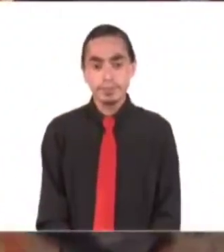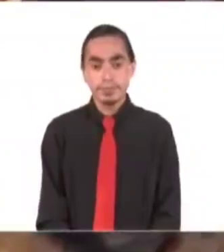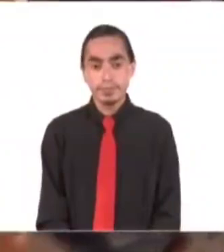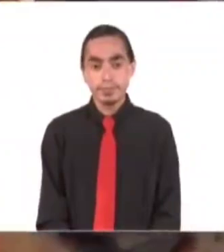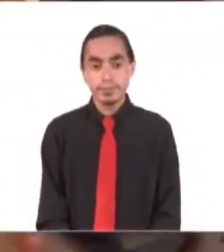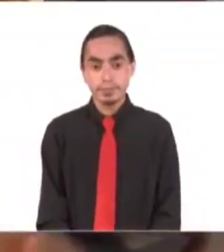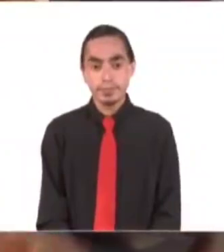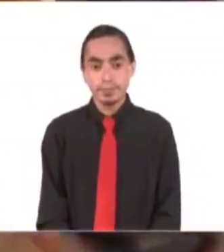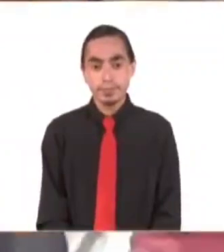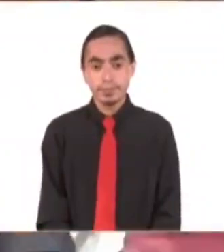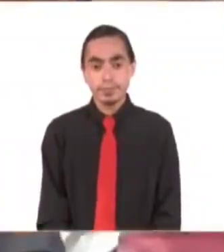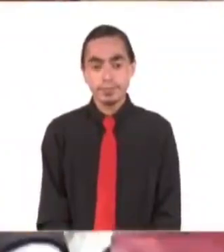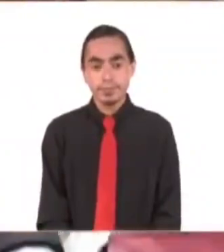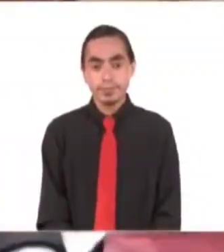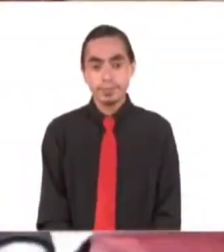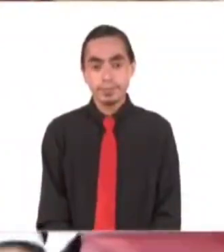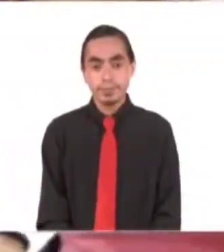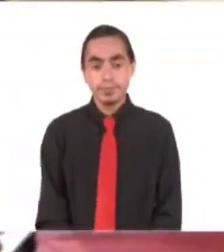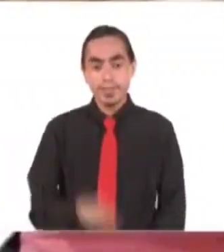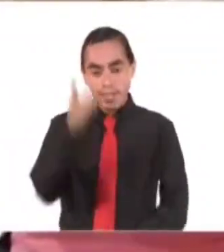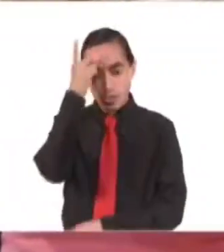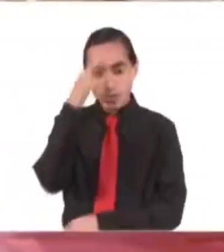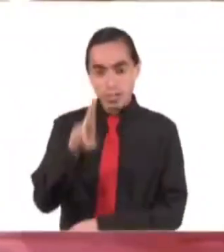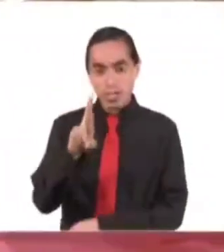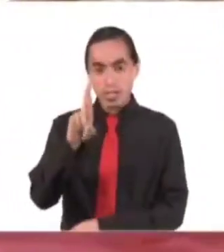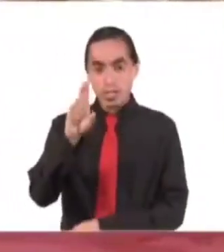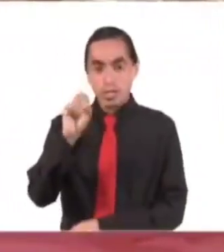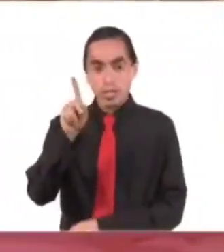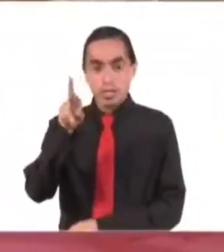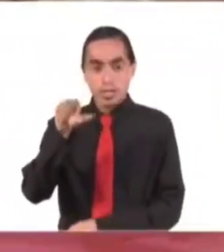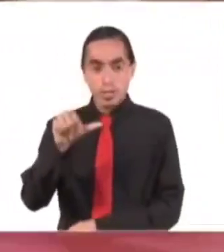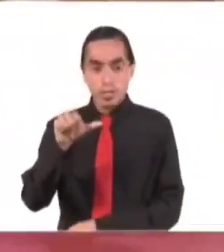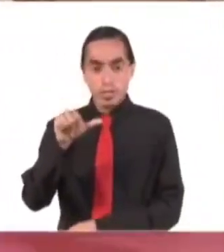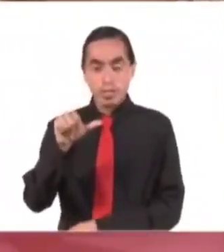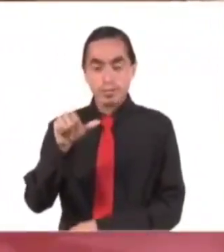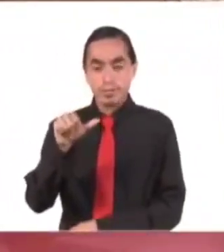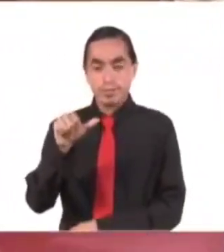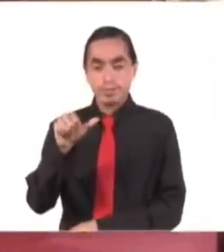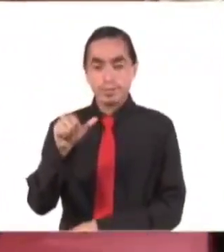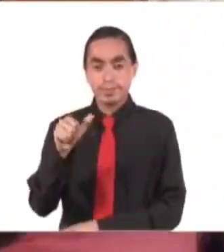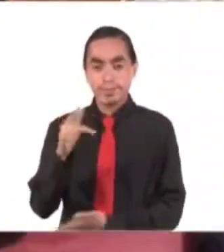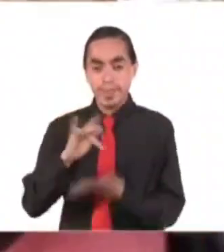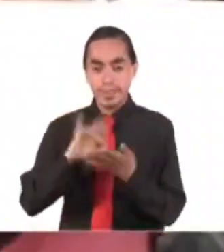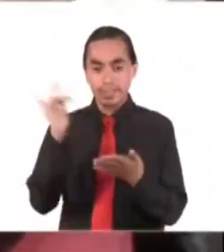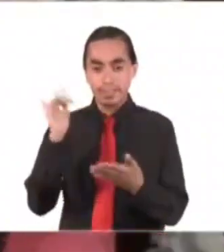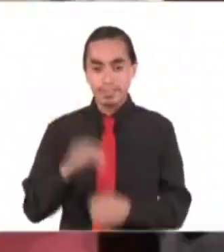Estimamos la gentil intervención de la doctora Rosaura Ruiz Gutiérrez.